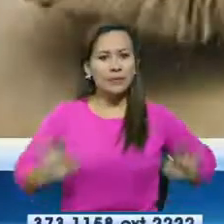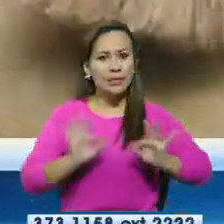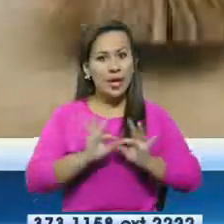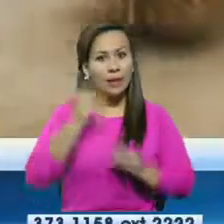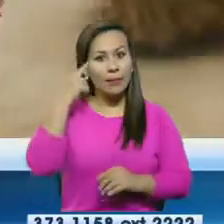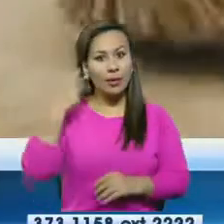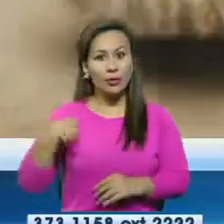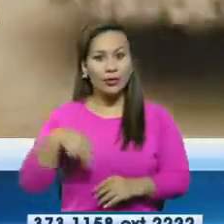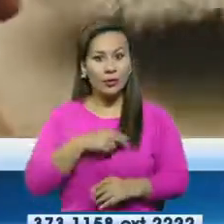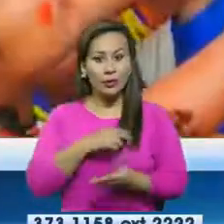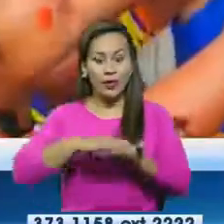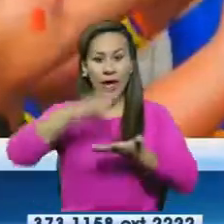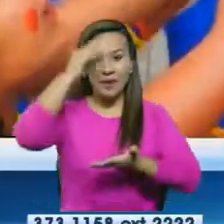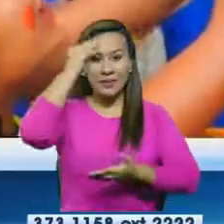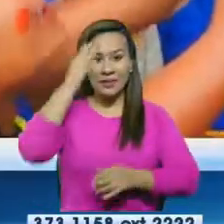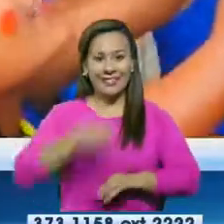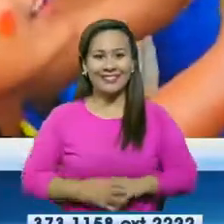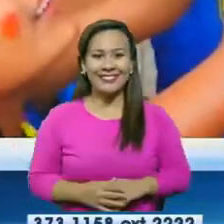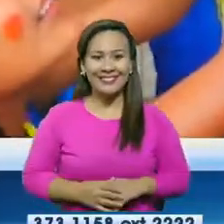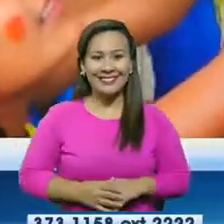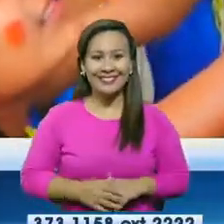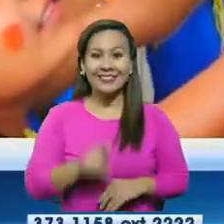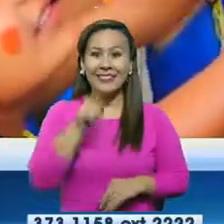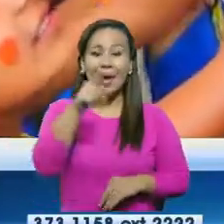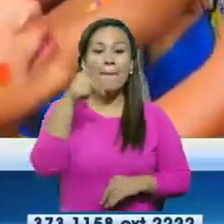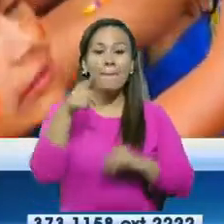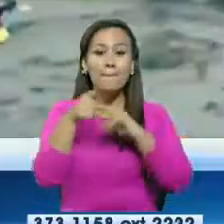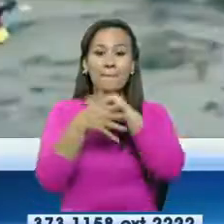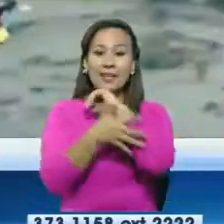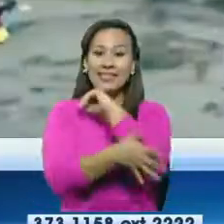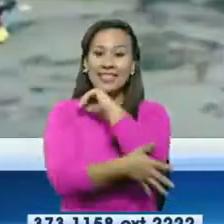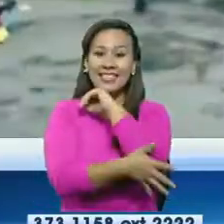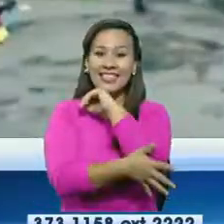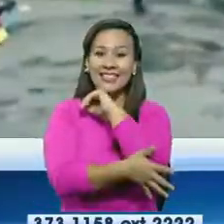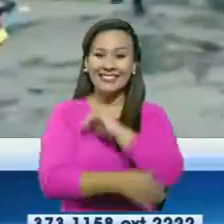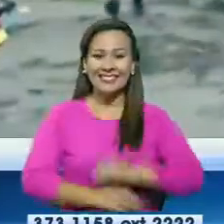nosotros mismos o de nuestros antepasados. Desde Pastaza, informó Gisela Moreira.